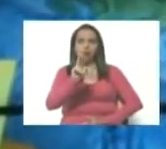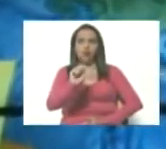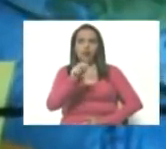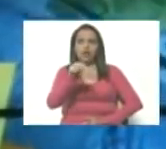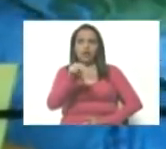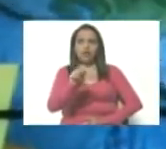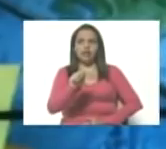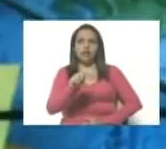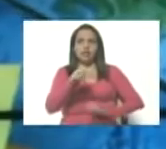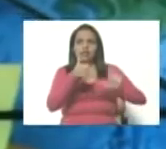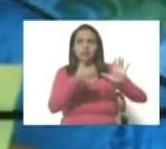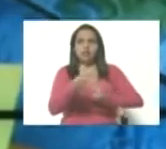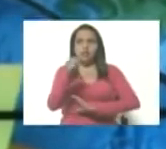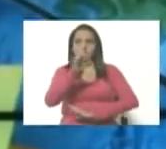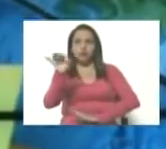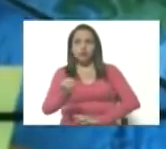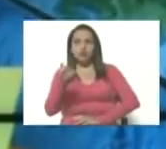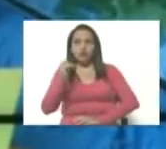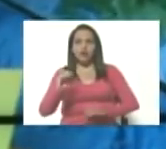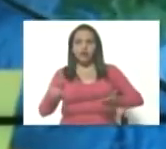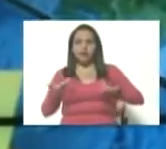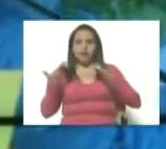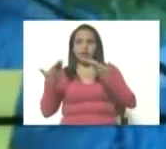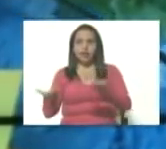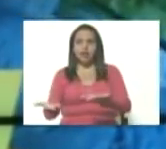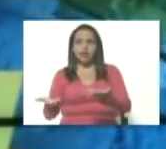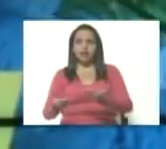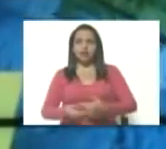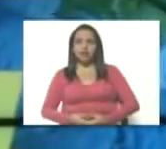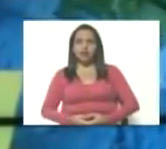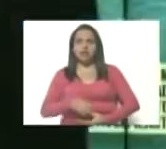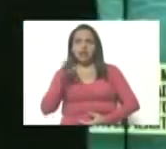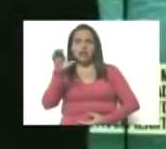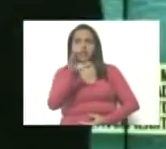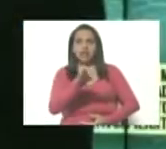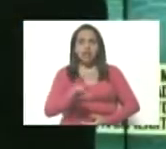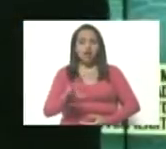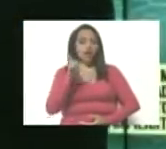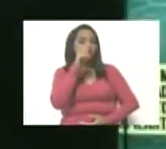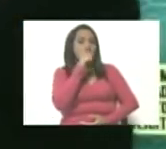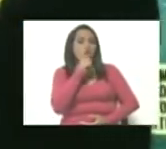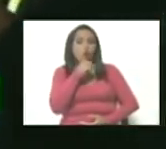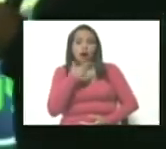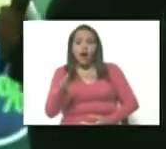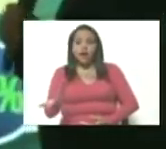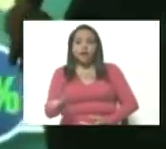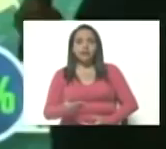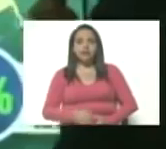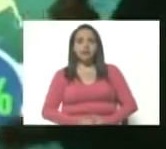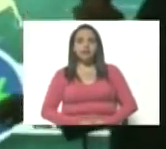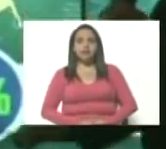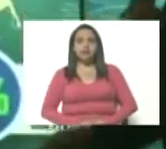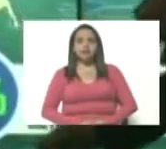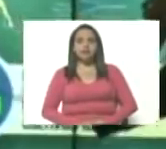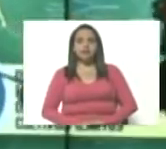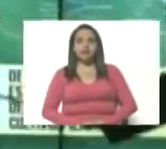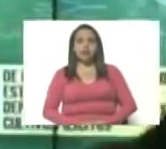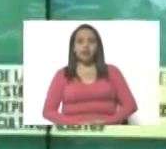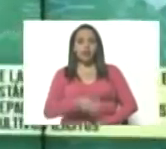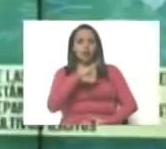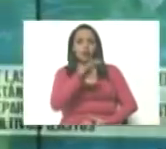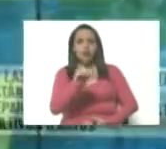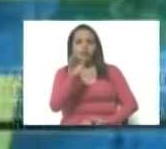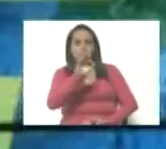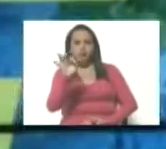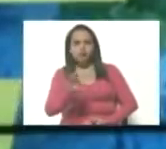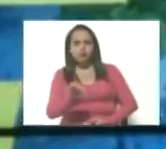60% fueron otorgadas en departamentos donde no existen cultivos de coca y el 40% donde